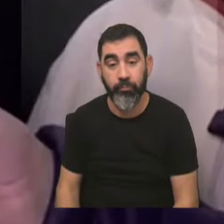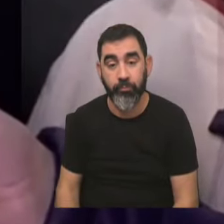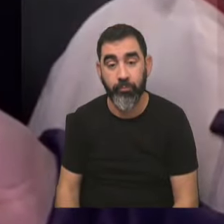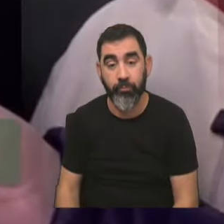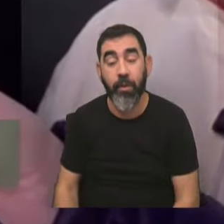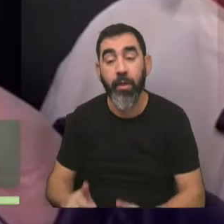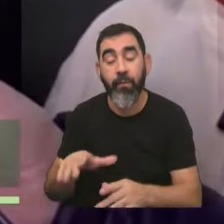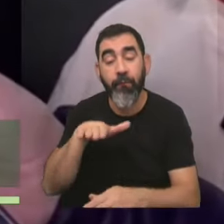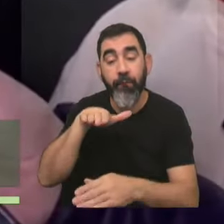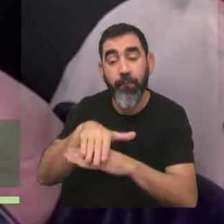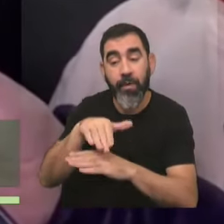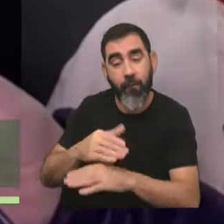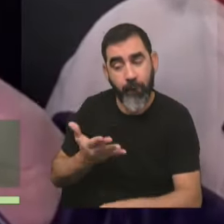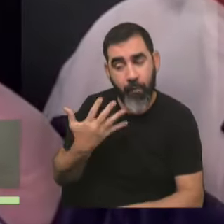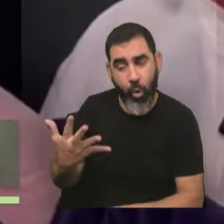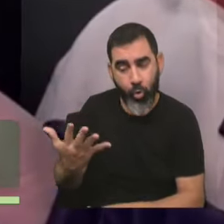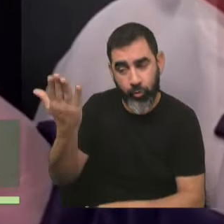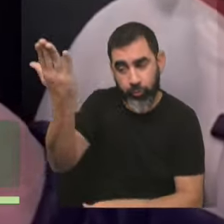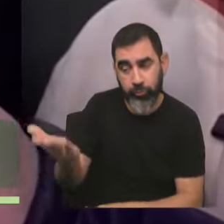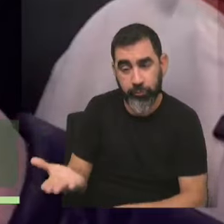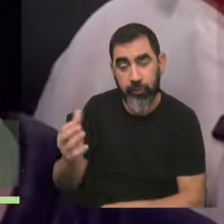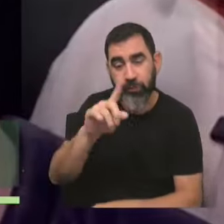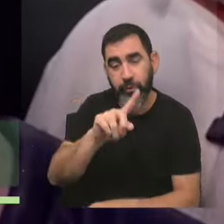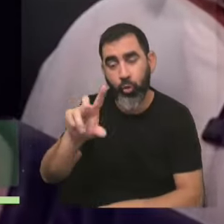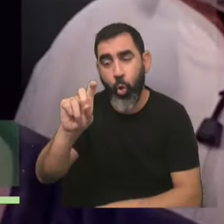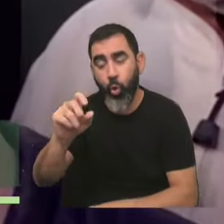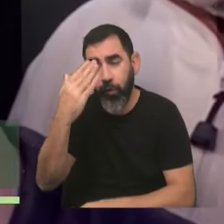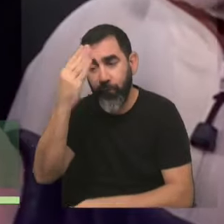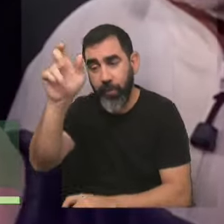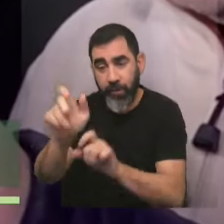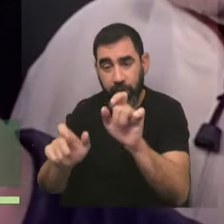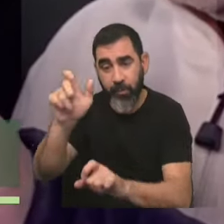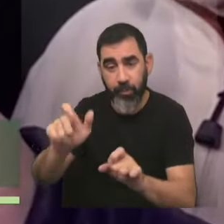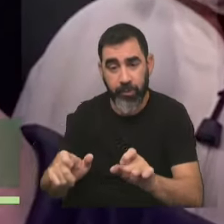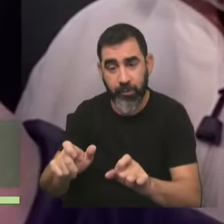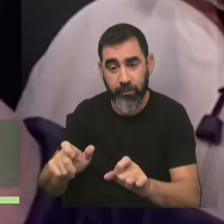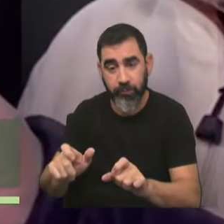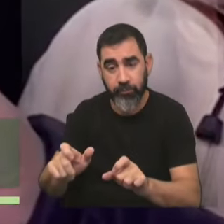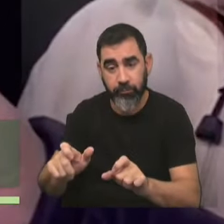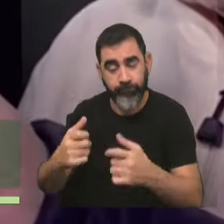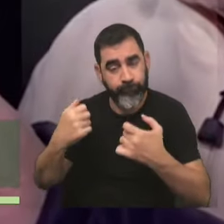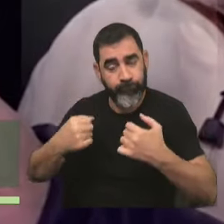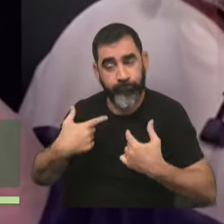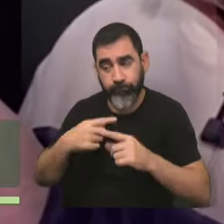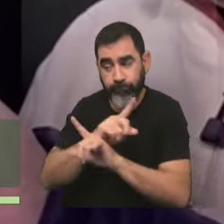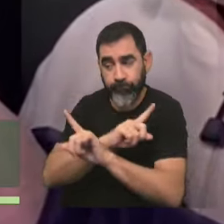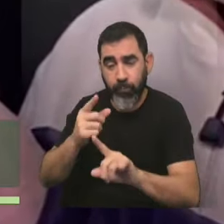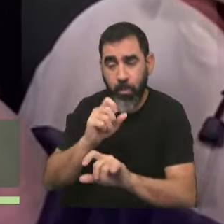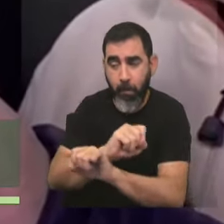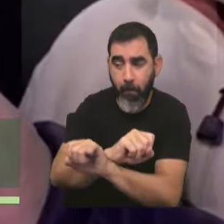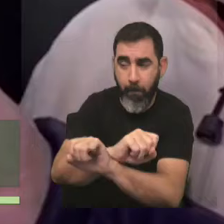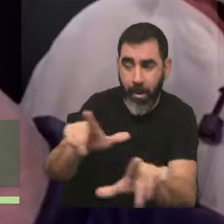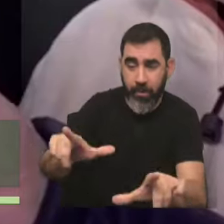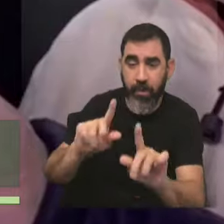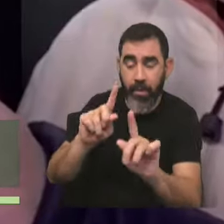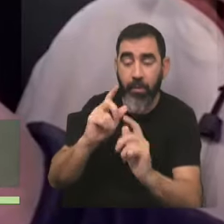que saludar la valentía de esos 112 frenteamplistas que se pusieron la camiseta y dijeron Esto está mal y lo